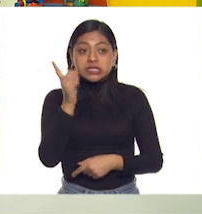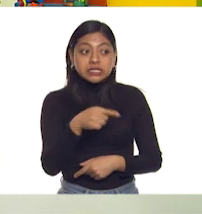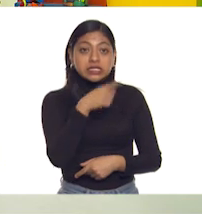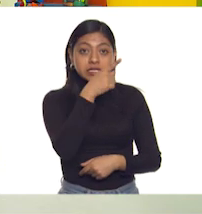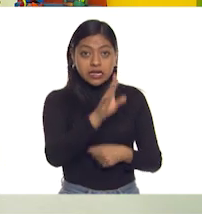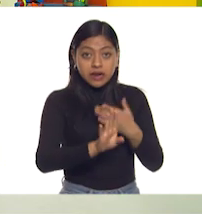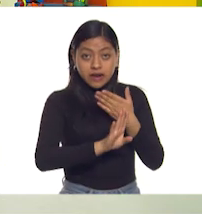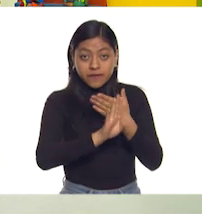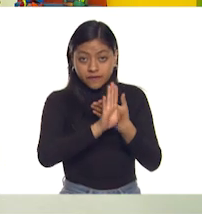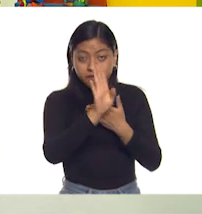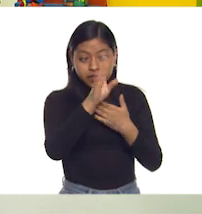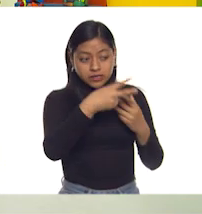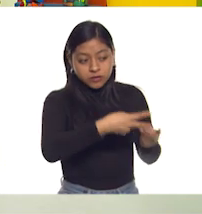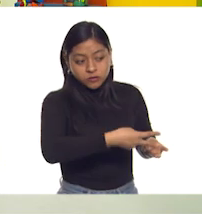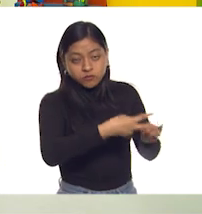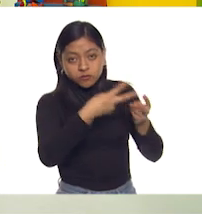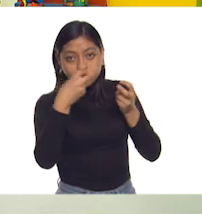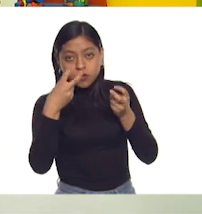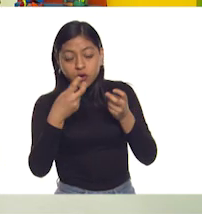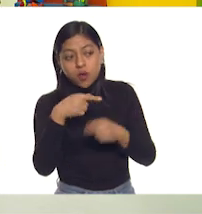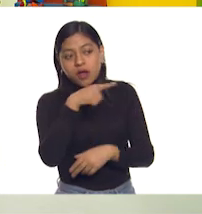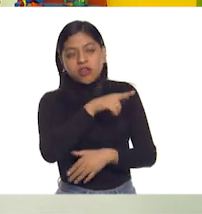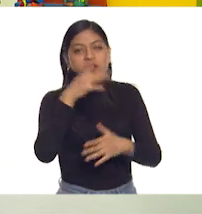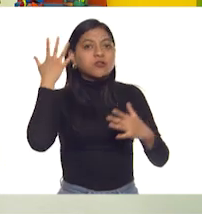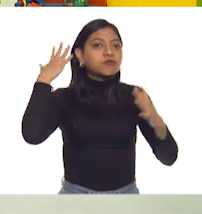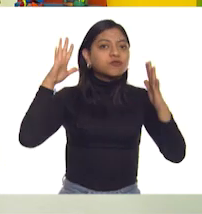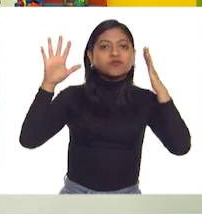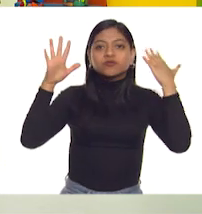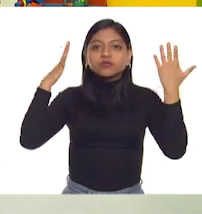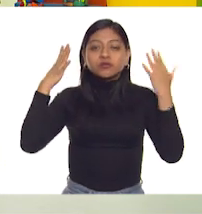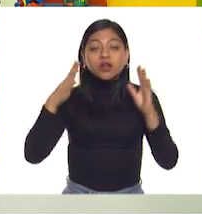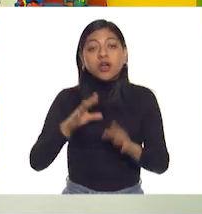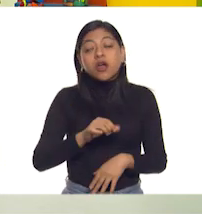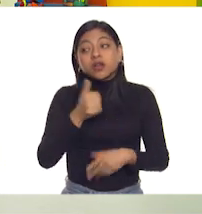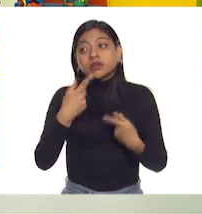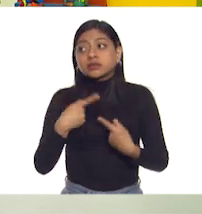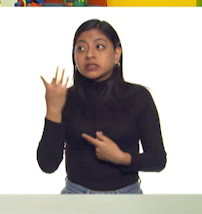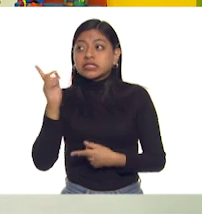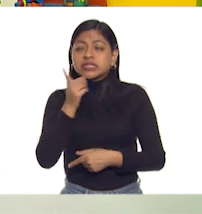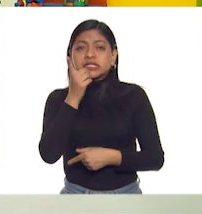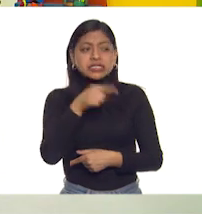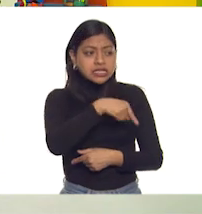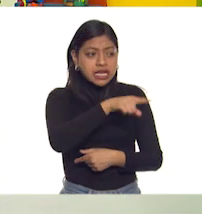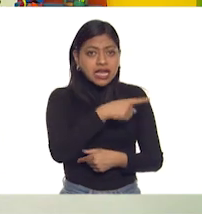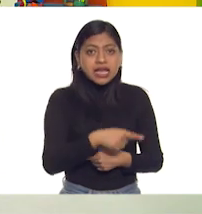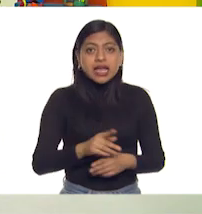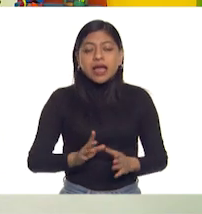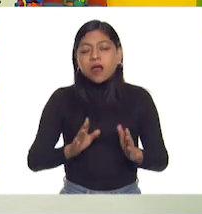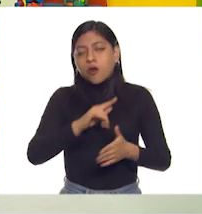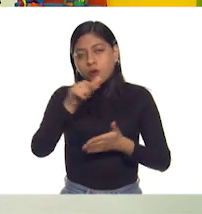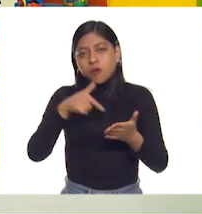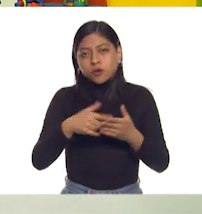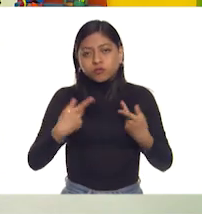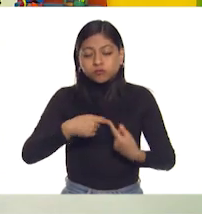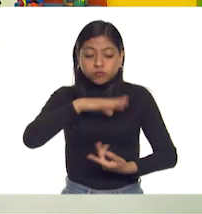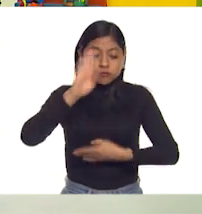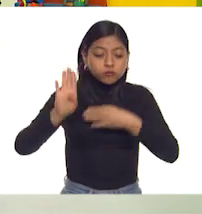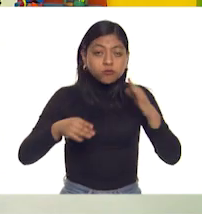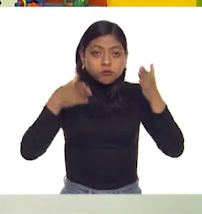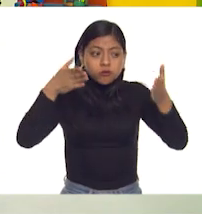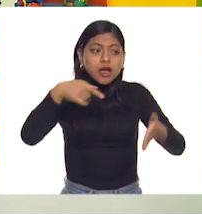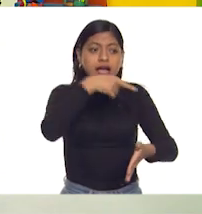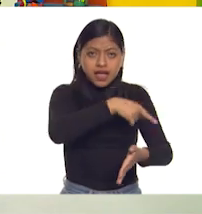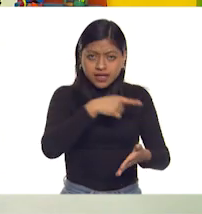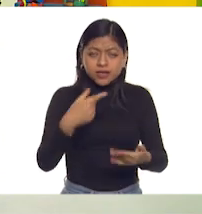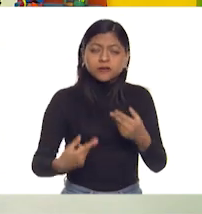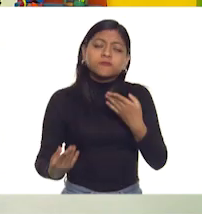ser tan traviesa. Otros dicen que hasta gusto está bailando en el panteón. Yo no lo sé de cierto. Lo que